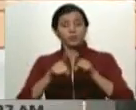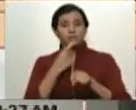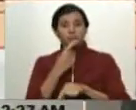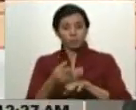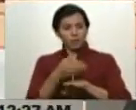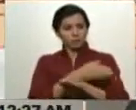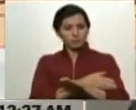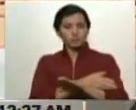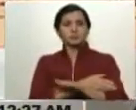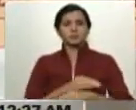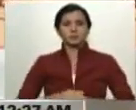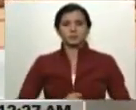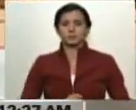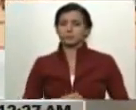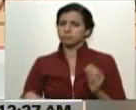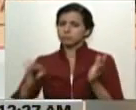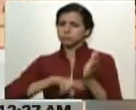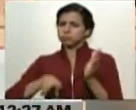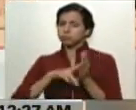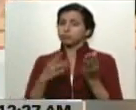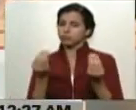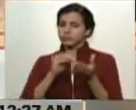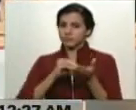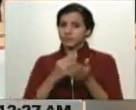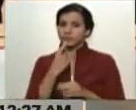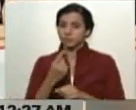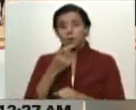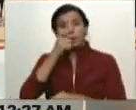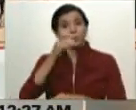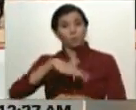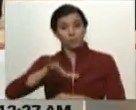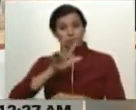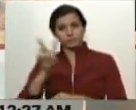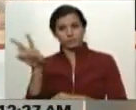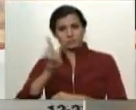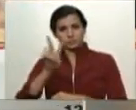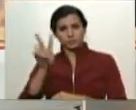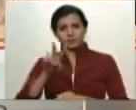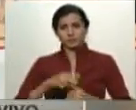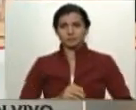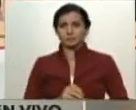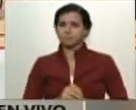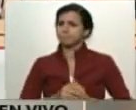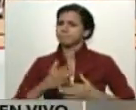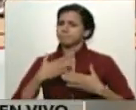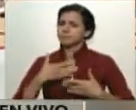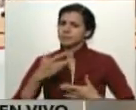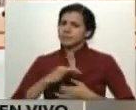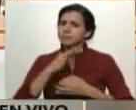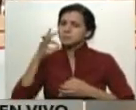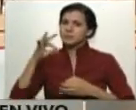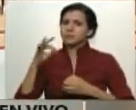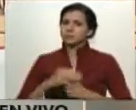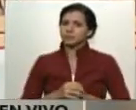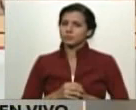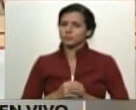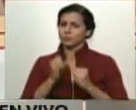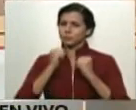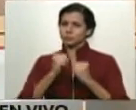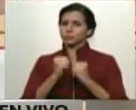dicho, lo dijimos en repetidas ocasiones, el pueblo de Venezuela tiene un espíritu de